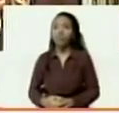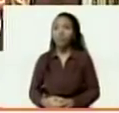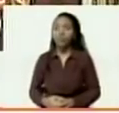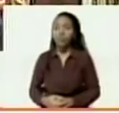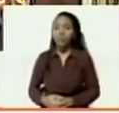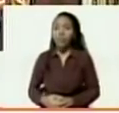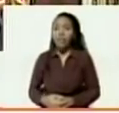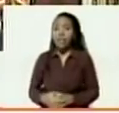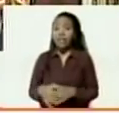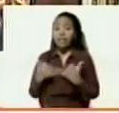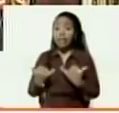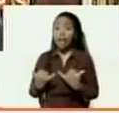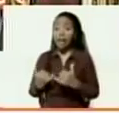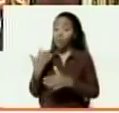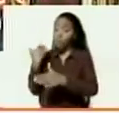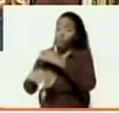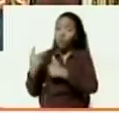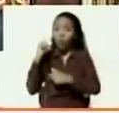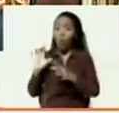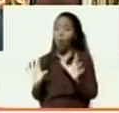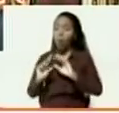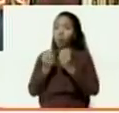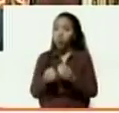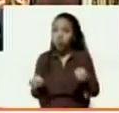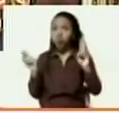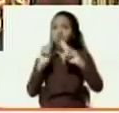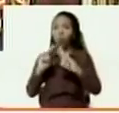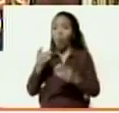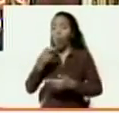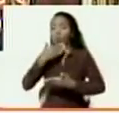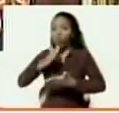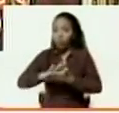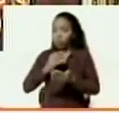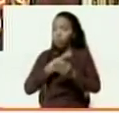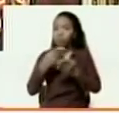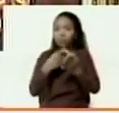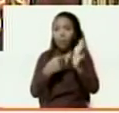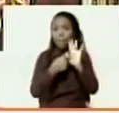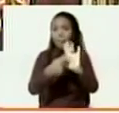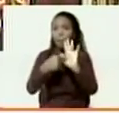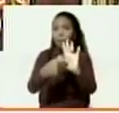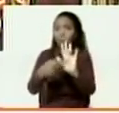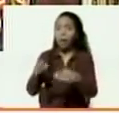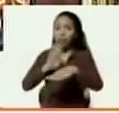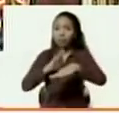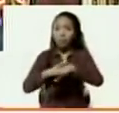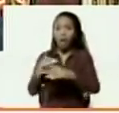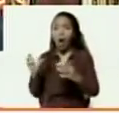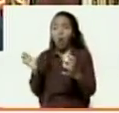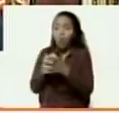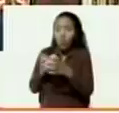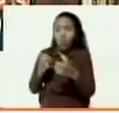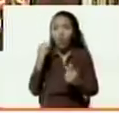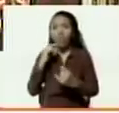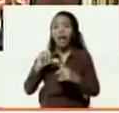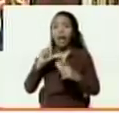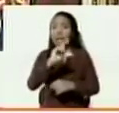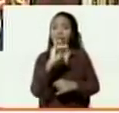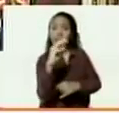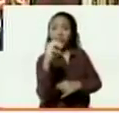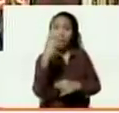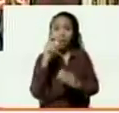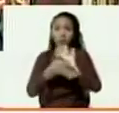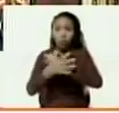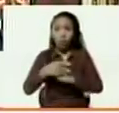Y sacaría comunicado a la Unión Europea, y sacaría comunicado a la OEA, y sacaría comunicado al Grupo de Lima, y sacaría un comunicado al